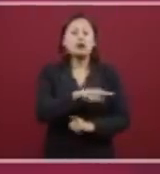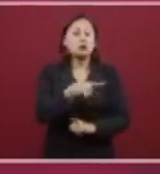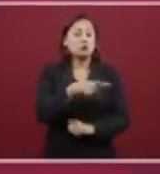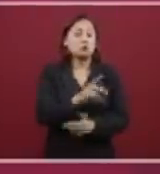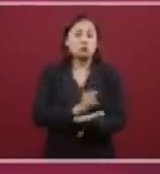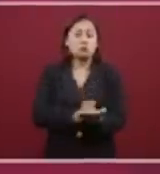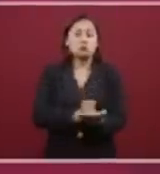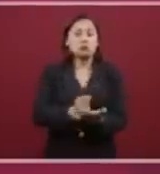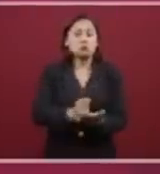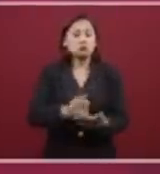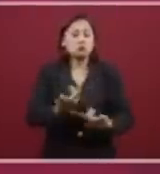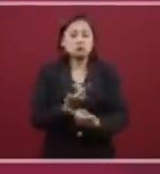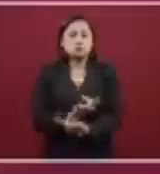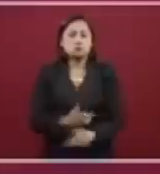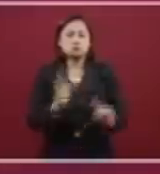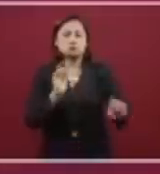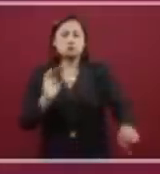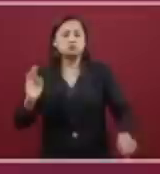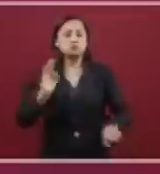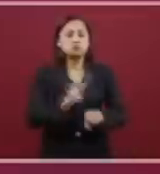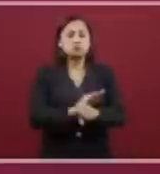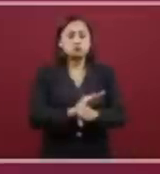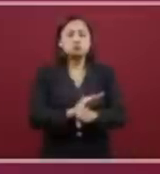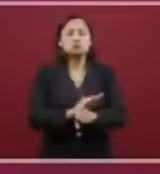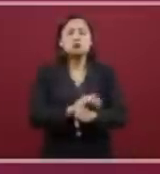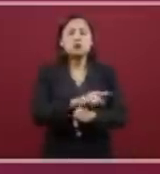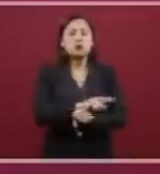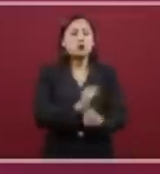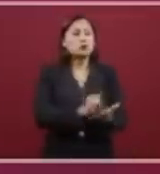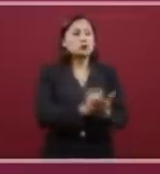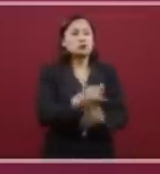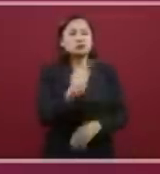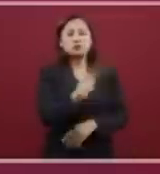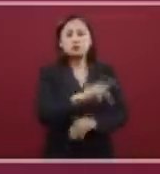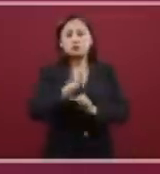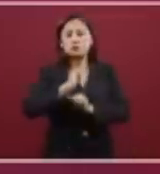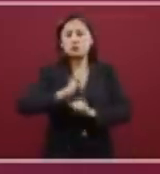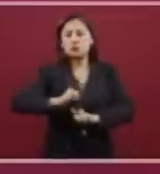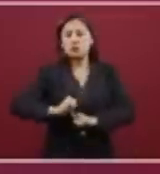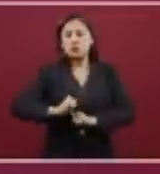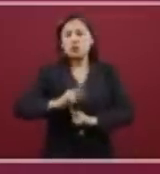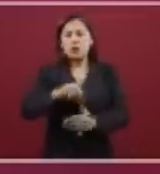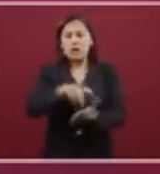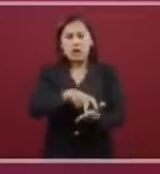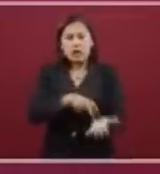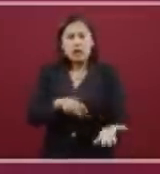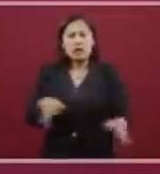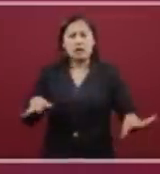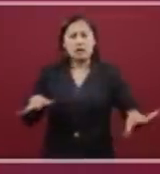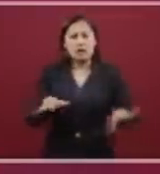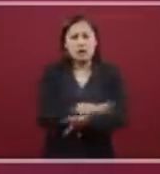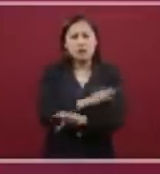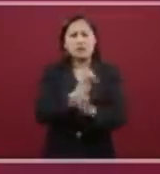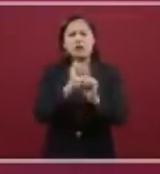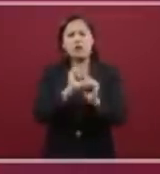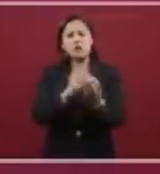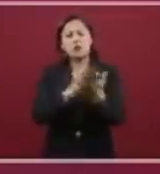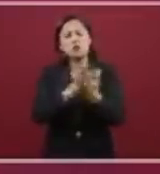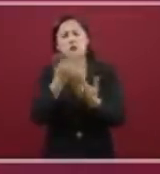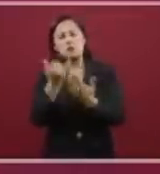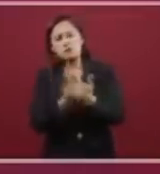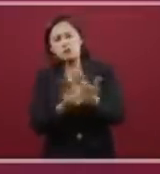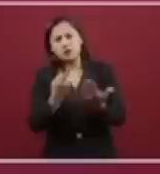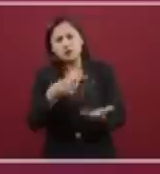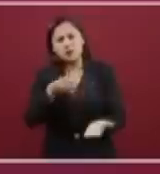y sobre cualquier decisión dice así que tuviera por objeto modificar o anular las resoluciones previamente